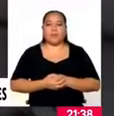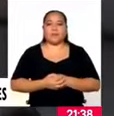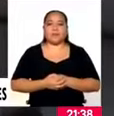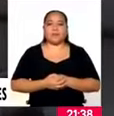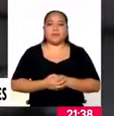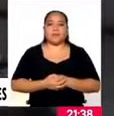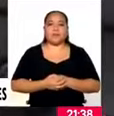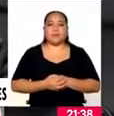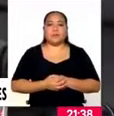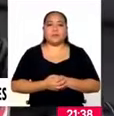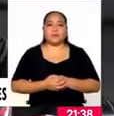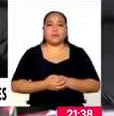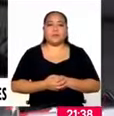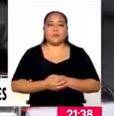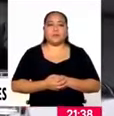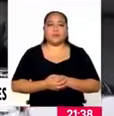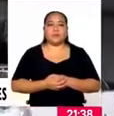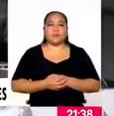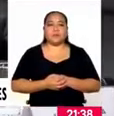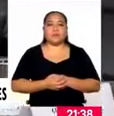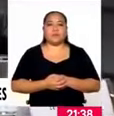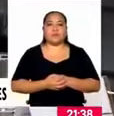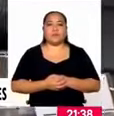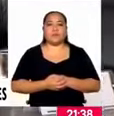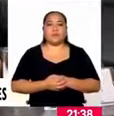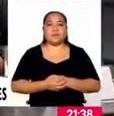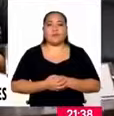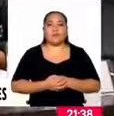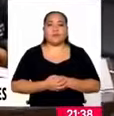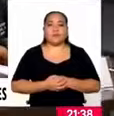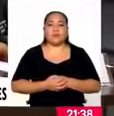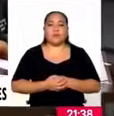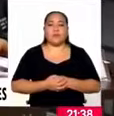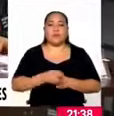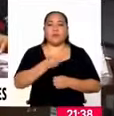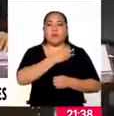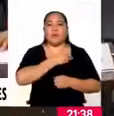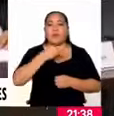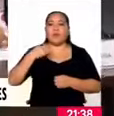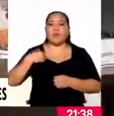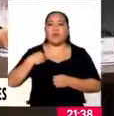Cedo la palabra al señor ministro de Comercio Exterior y Turismo.